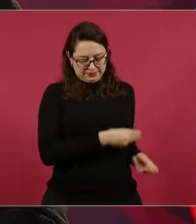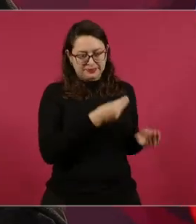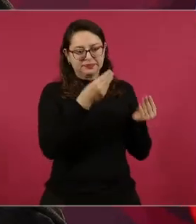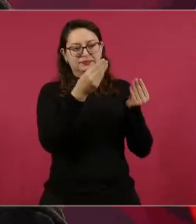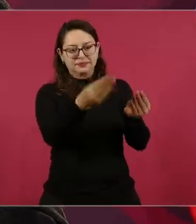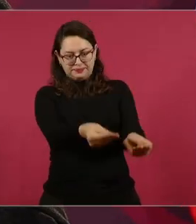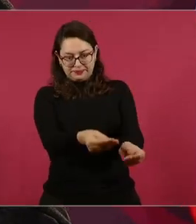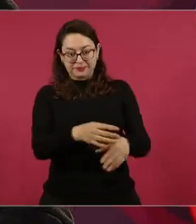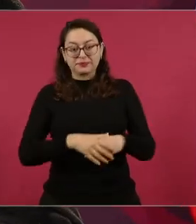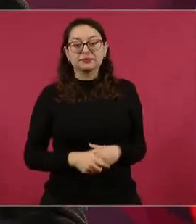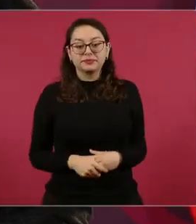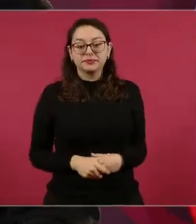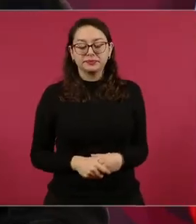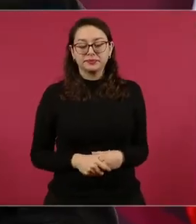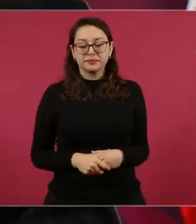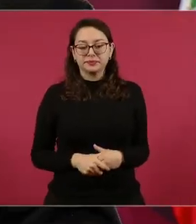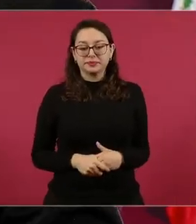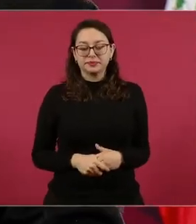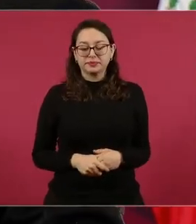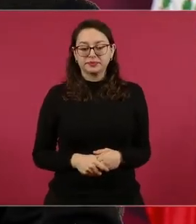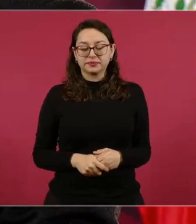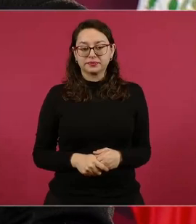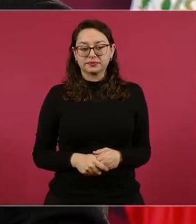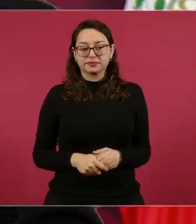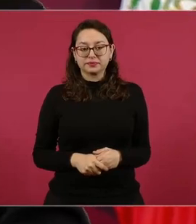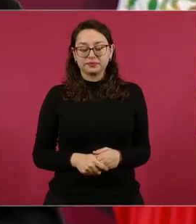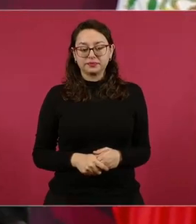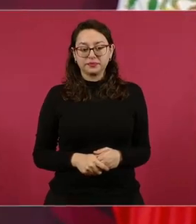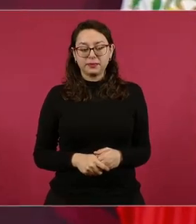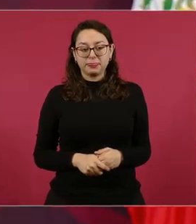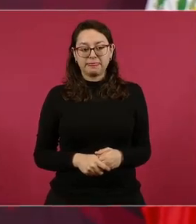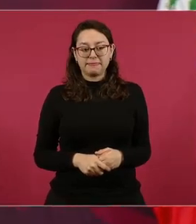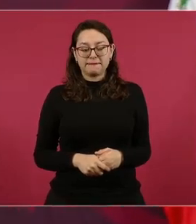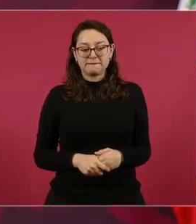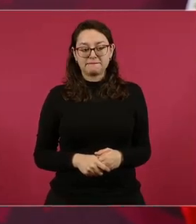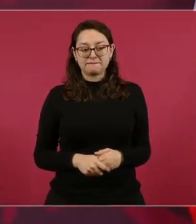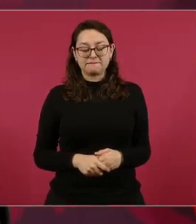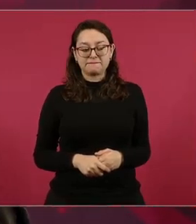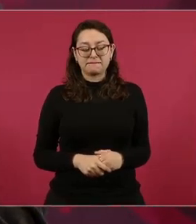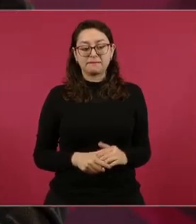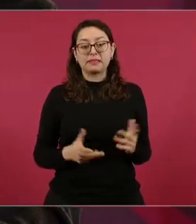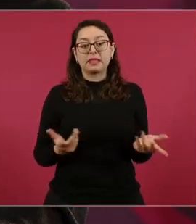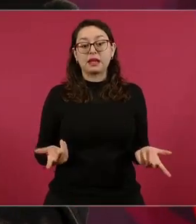pero no crean que se lo dieron así, a ti te toca.